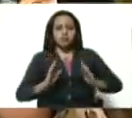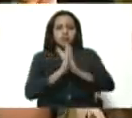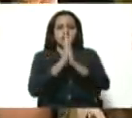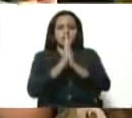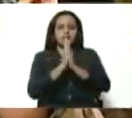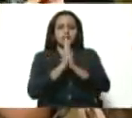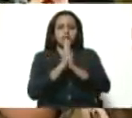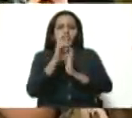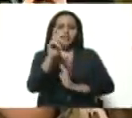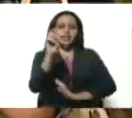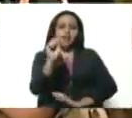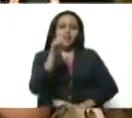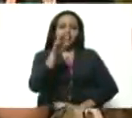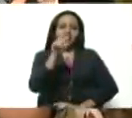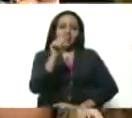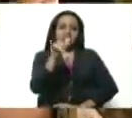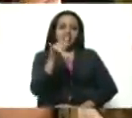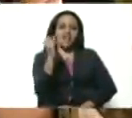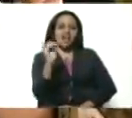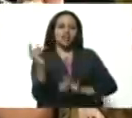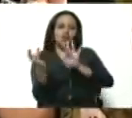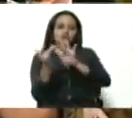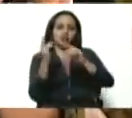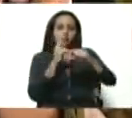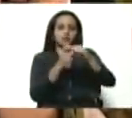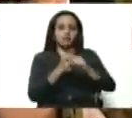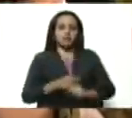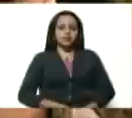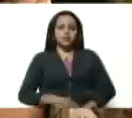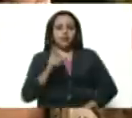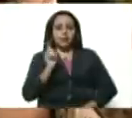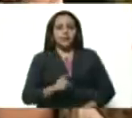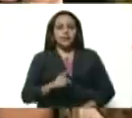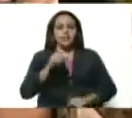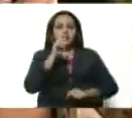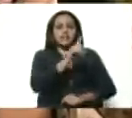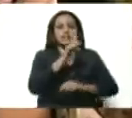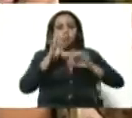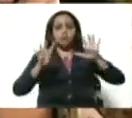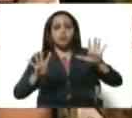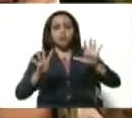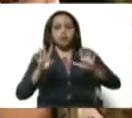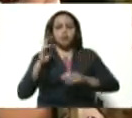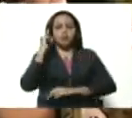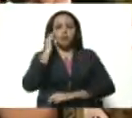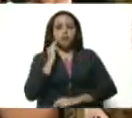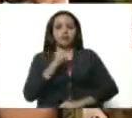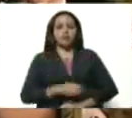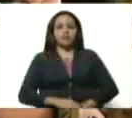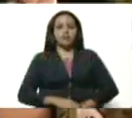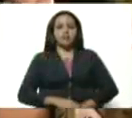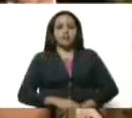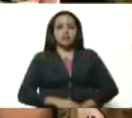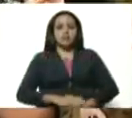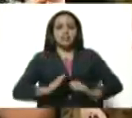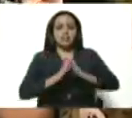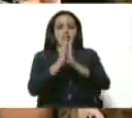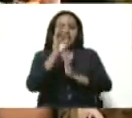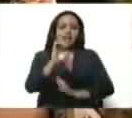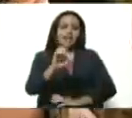contacto con caso positivo 19 casos del estado bolívar 18 de ellos del municipio gran sabana santa elena de uairén